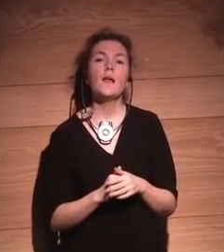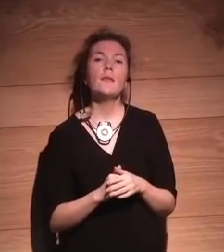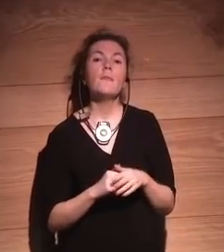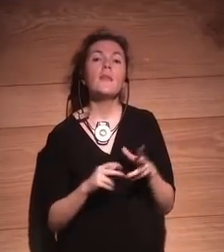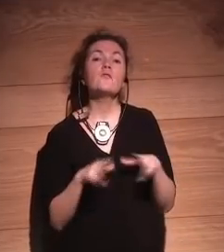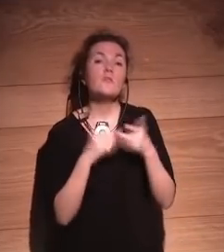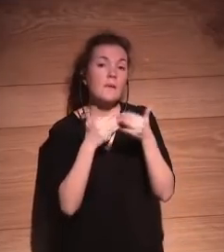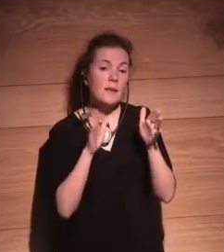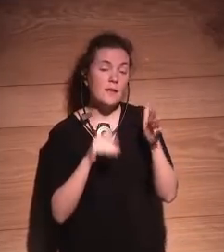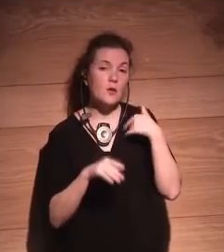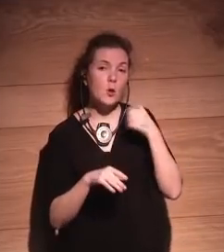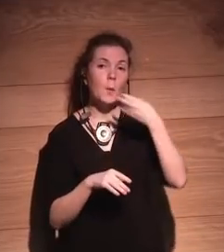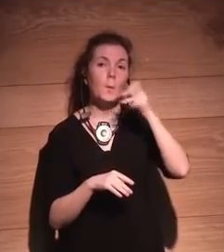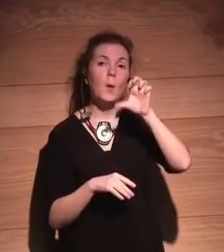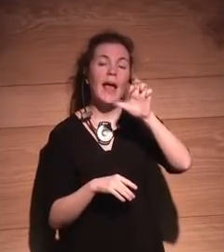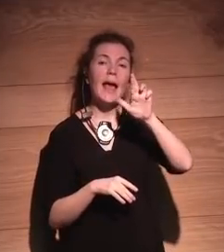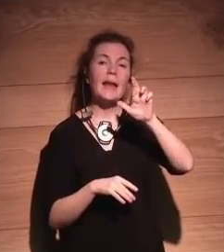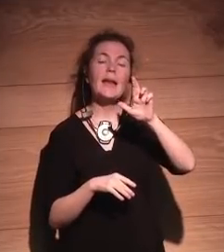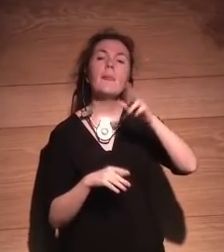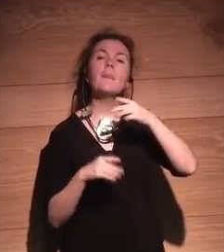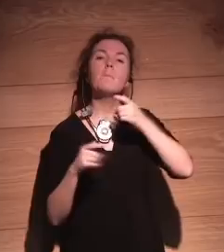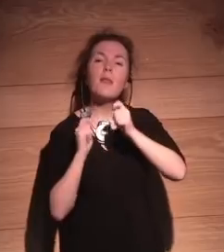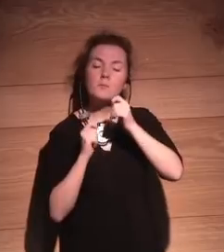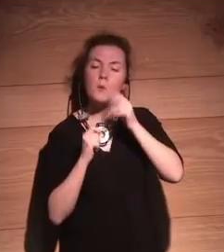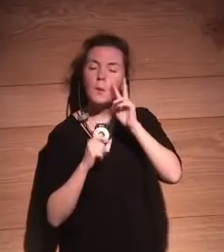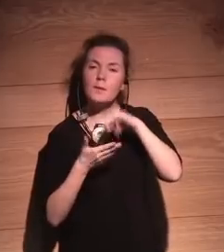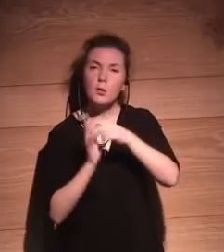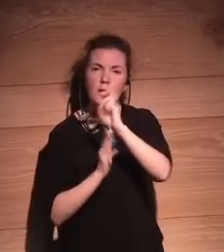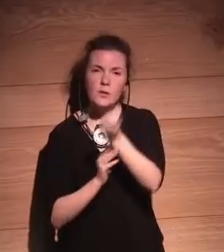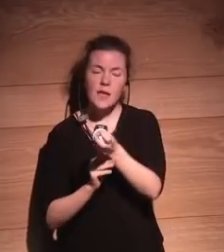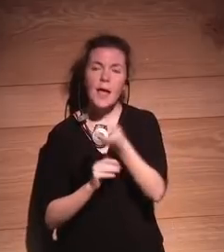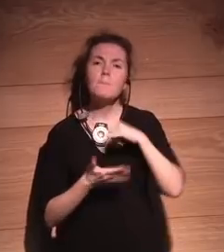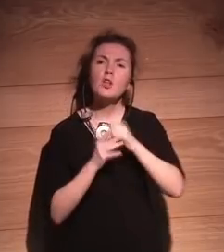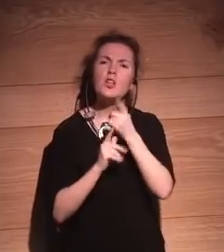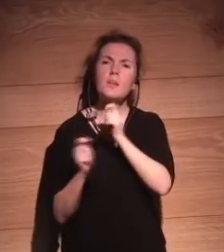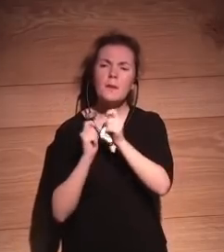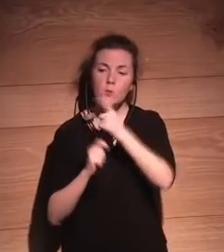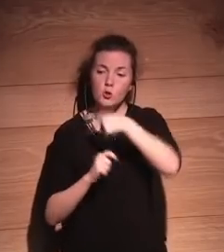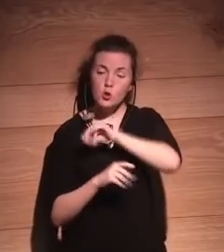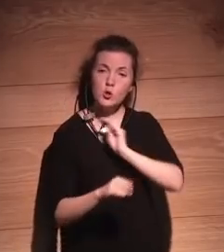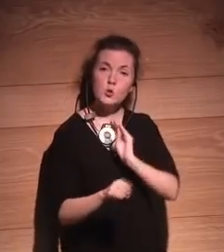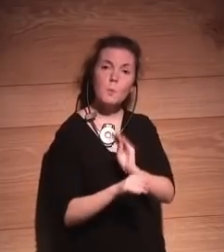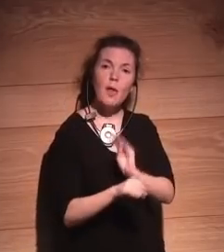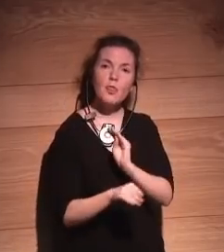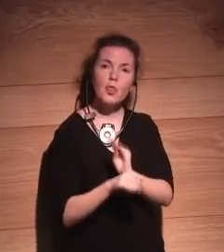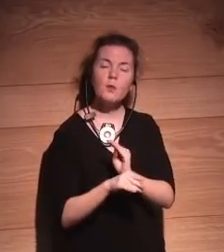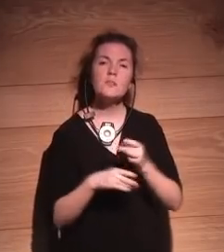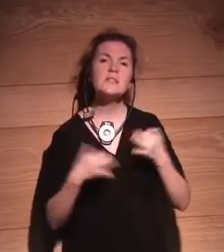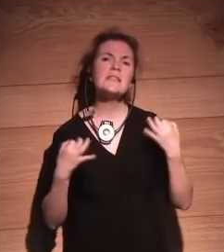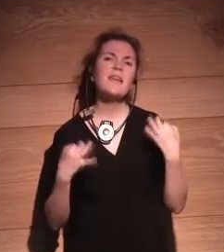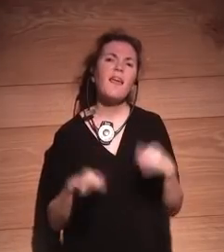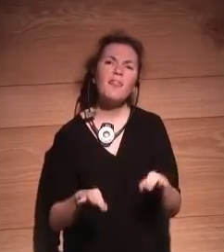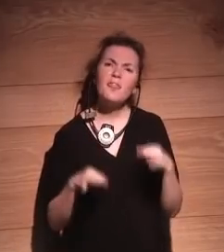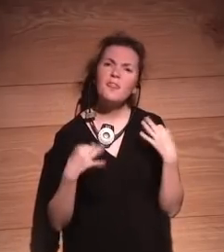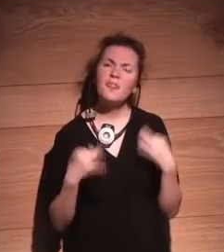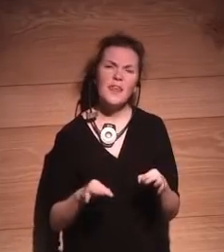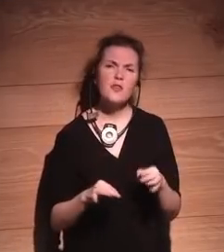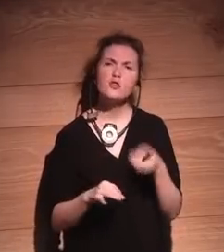citado antes, que estoy en el board de periodismo donde vemos proyectos, es que hay proyectos de periodismo que nosotros subvencionamos que son tan sencillos